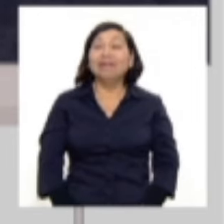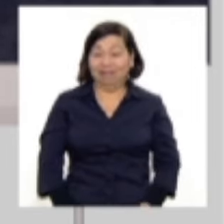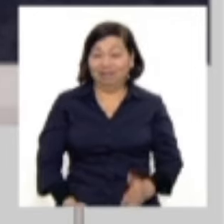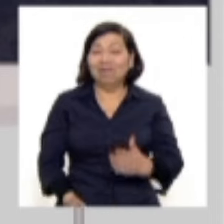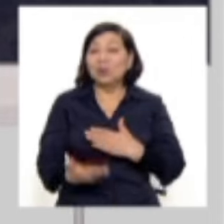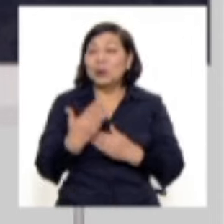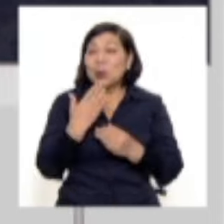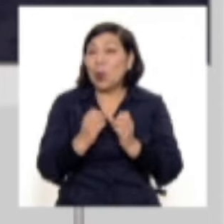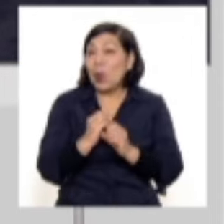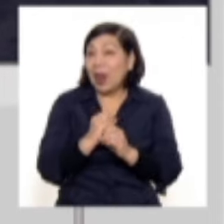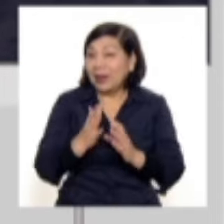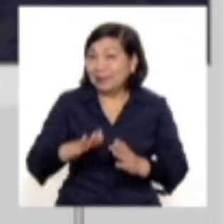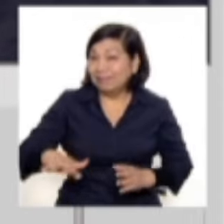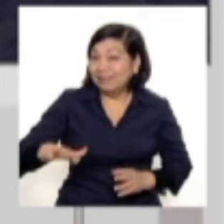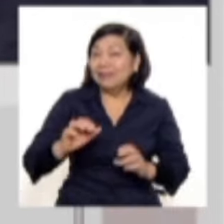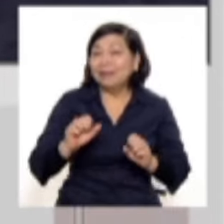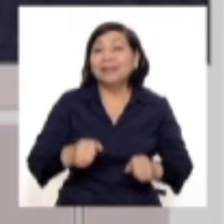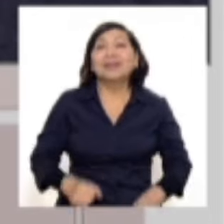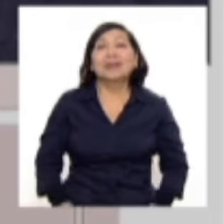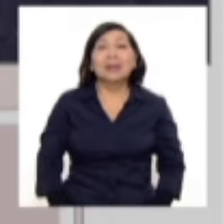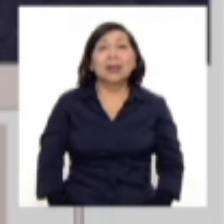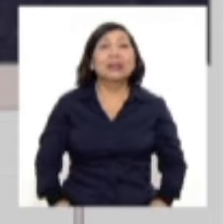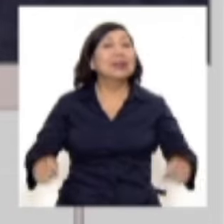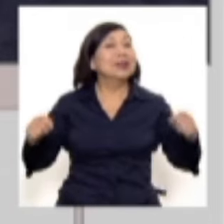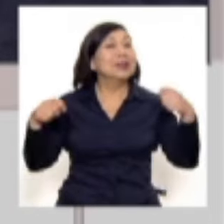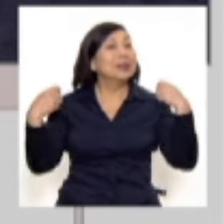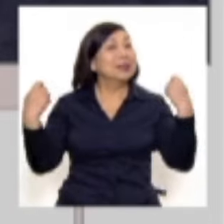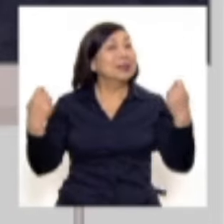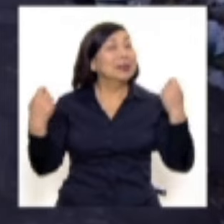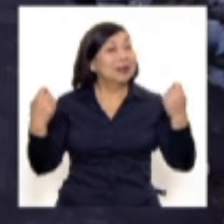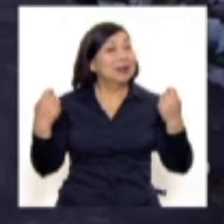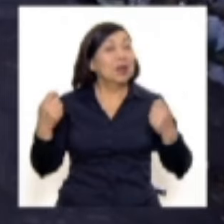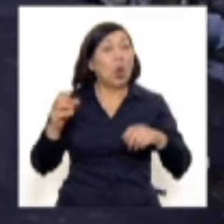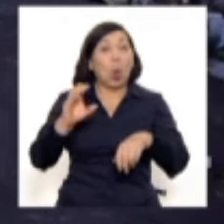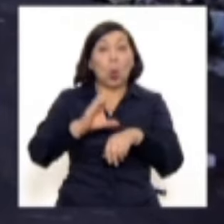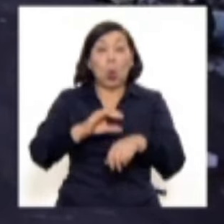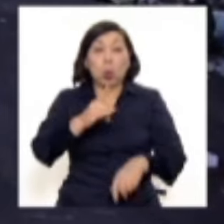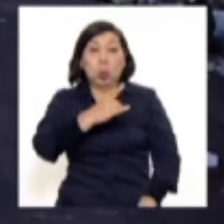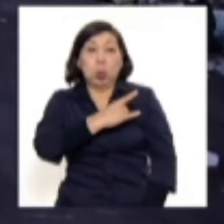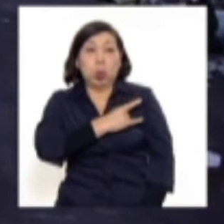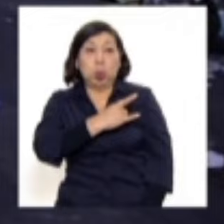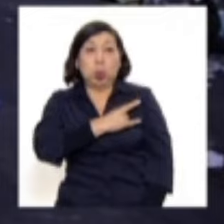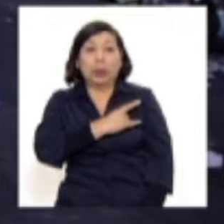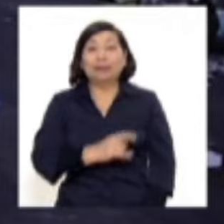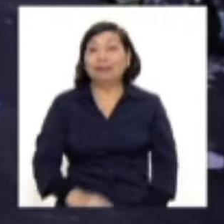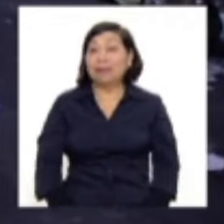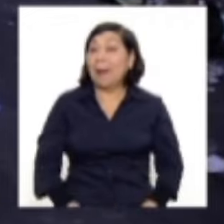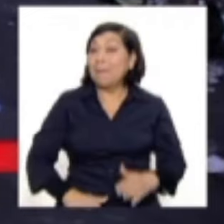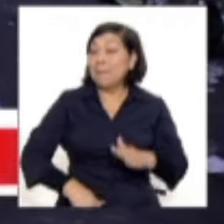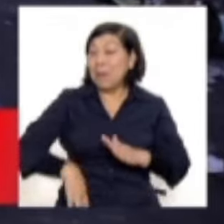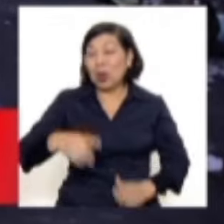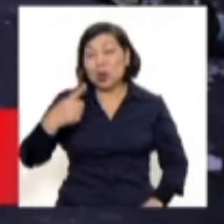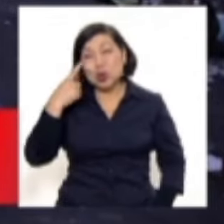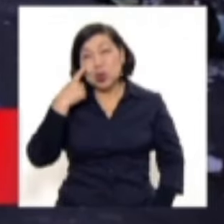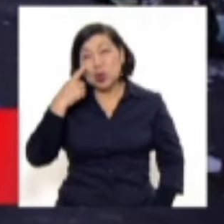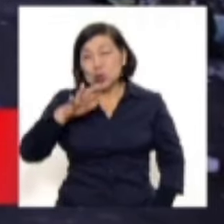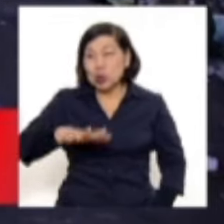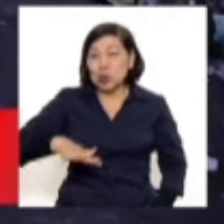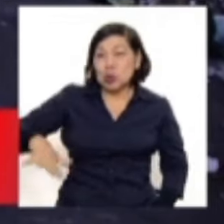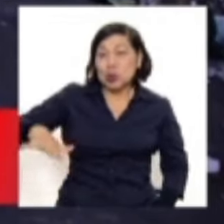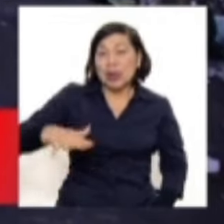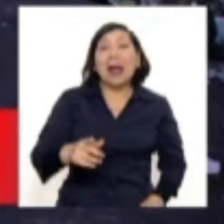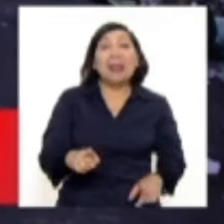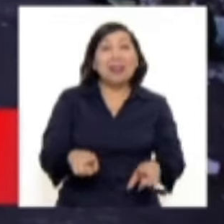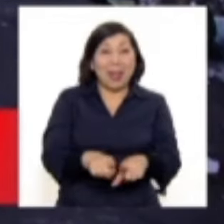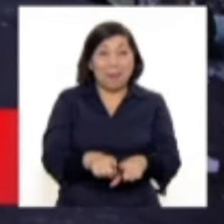Buenos días, María Fernanda. Buenos días, Romy. Efectivamente, las celebraciones por el centenario del Club Universitario de Deportes, uno de los más emblemáticos de nuestro